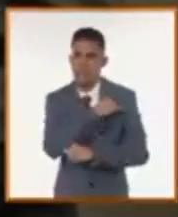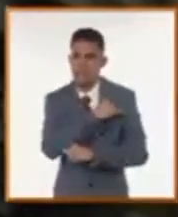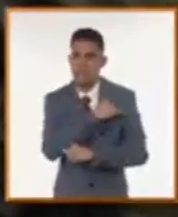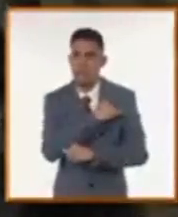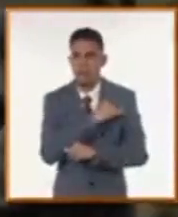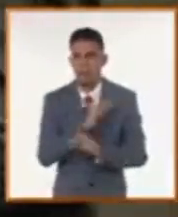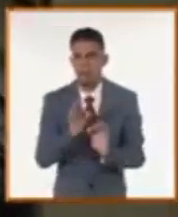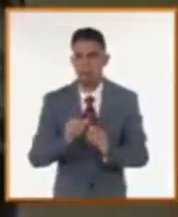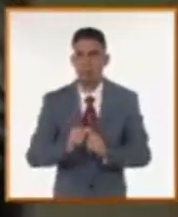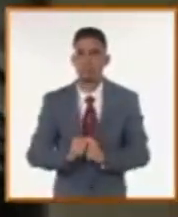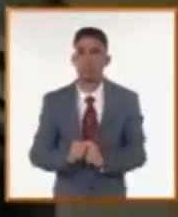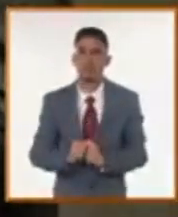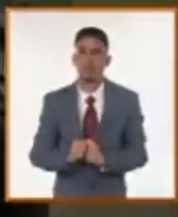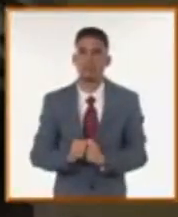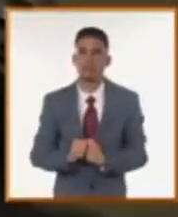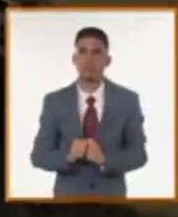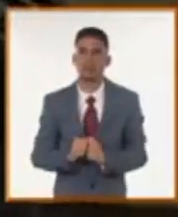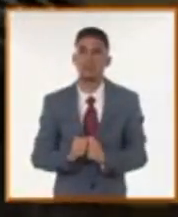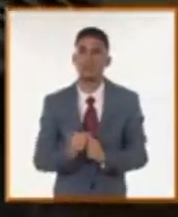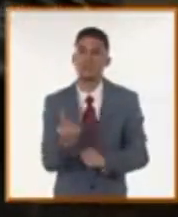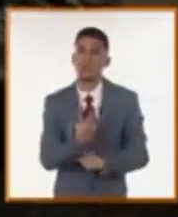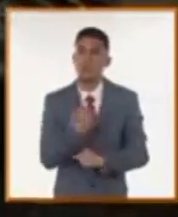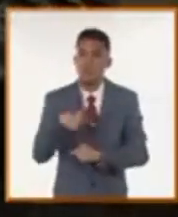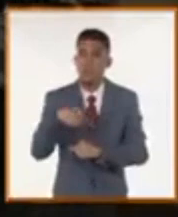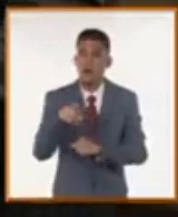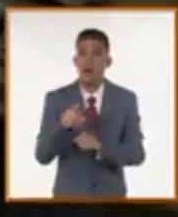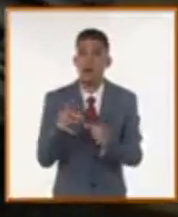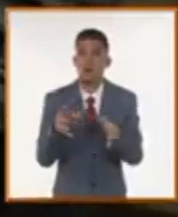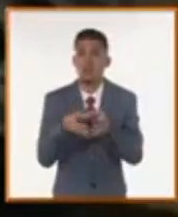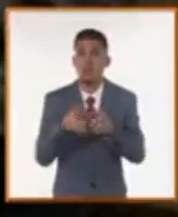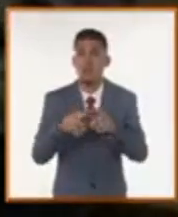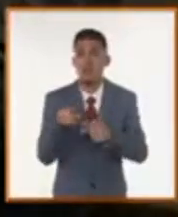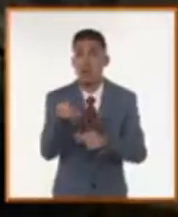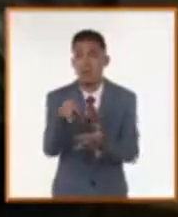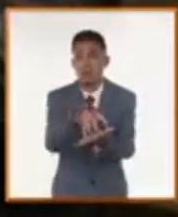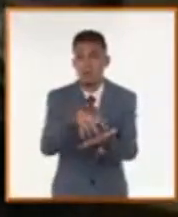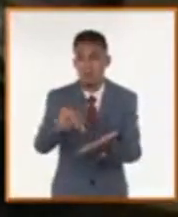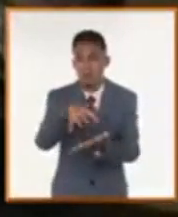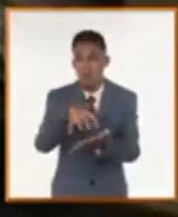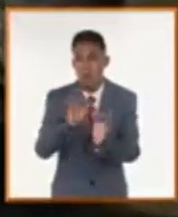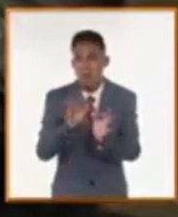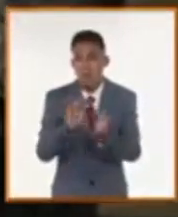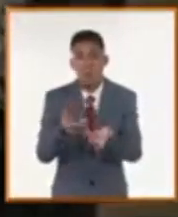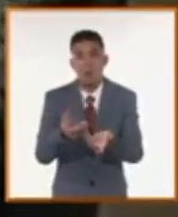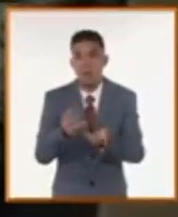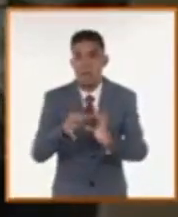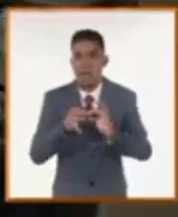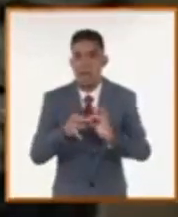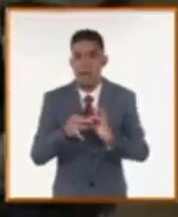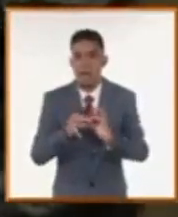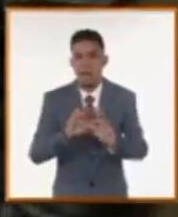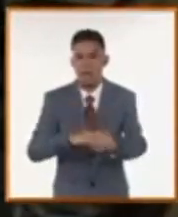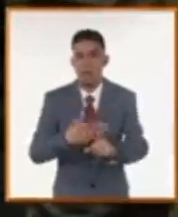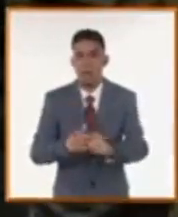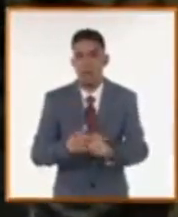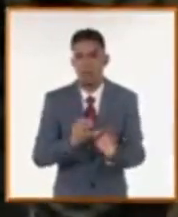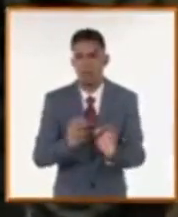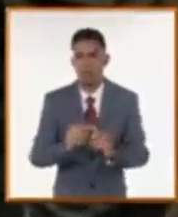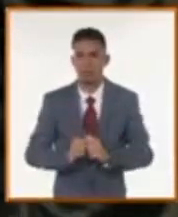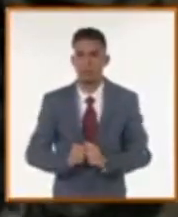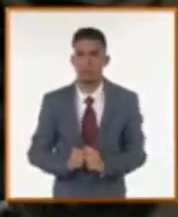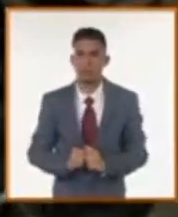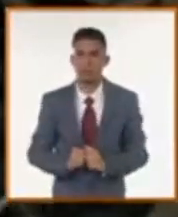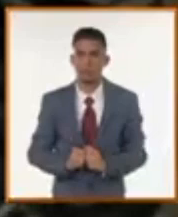Ir moviendo refuerzos para fortalecer, puesto que aquello se iba a convertir en un punto. Sí. También, muy pendiente